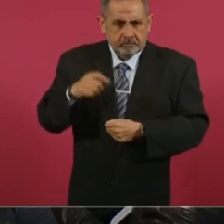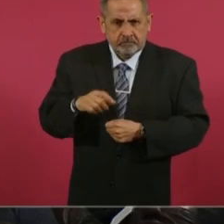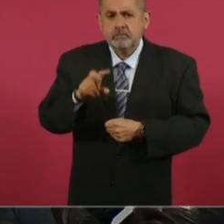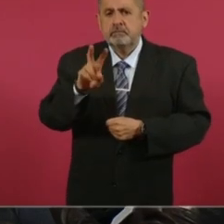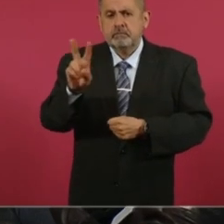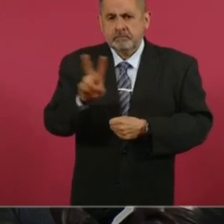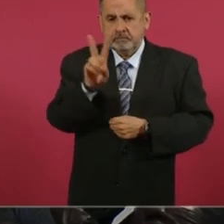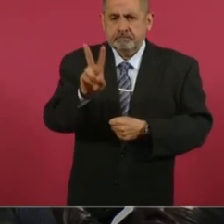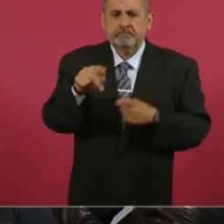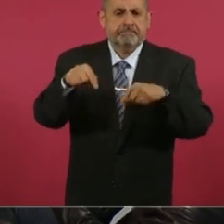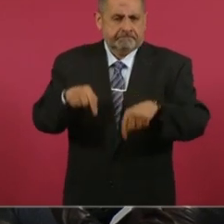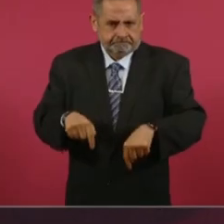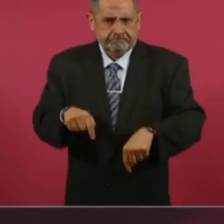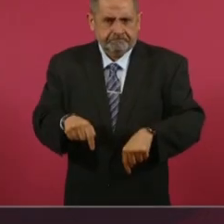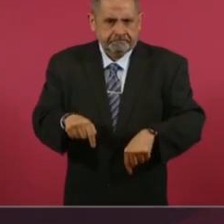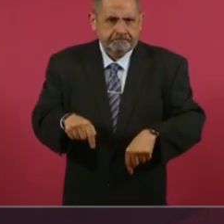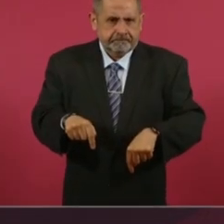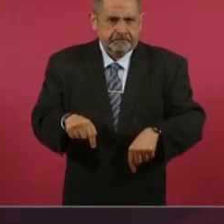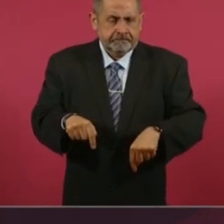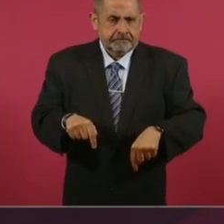El viernes sí, aquí.